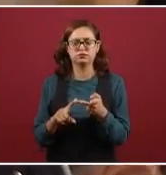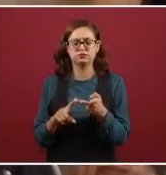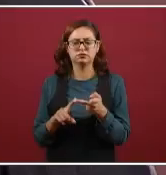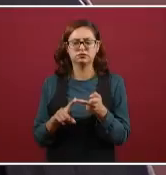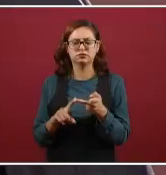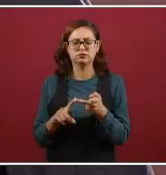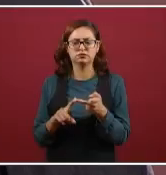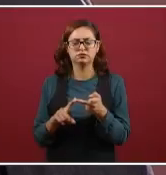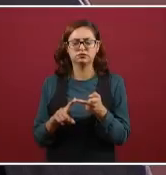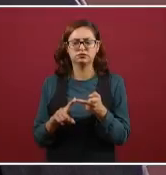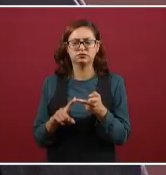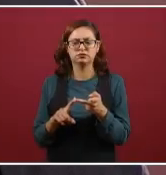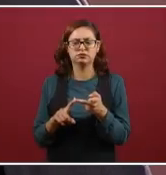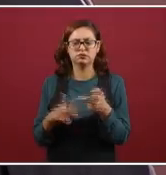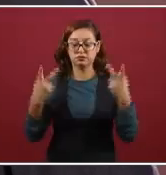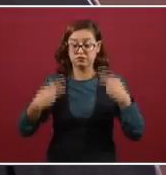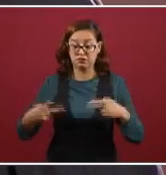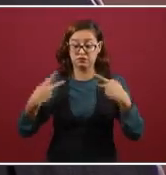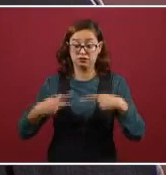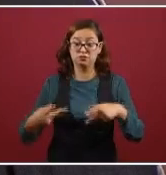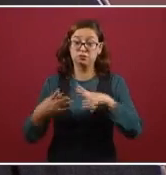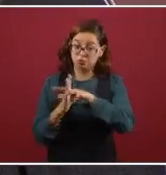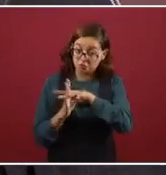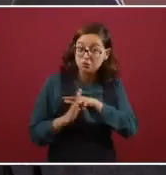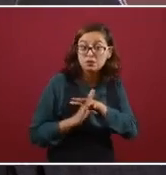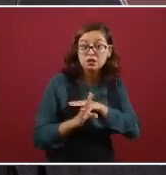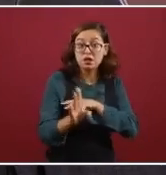protegiendo a los migrantes,